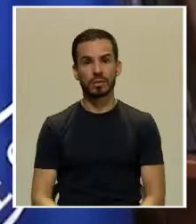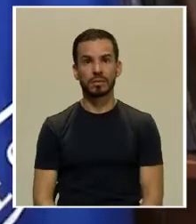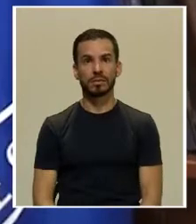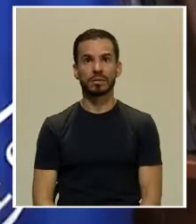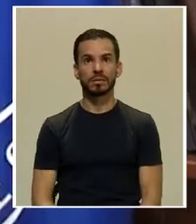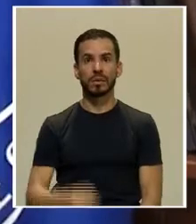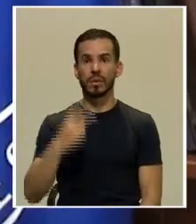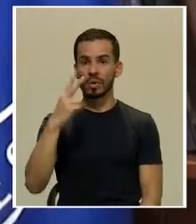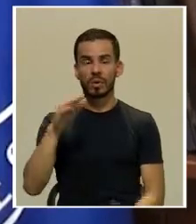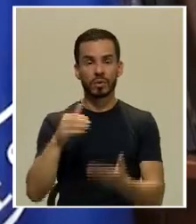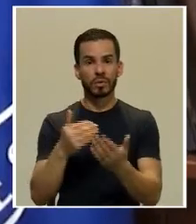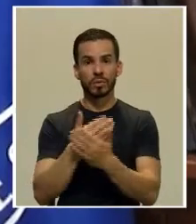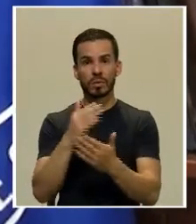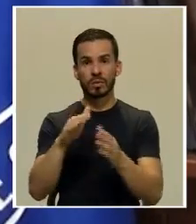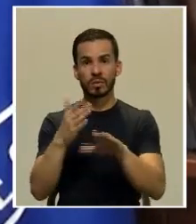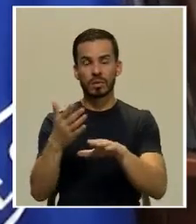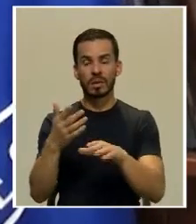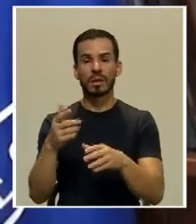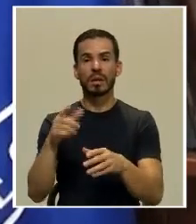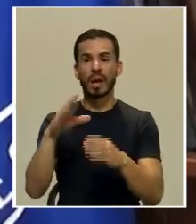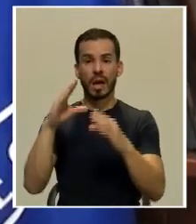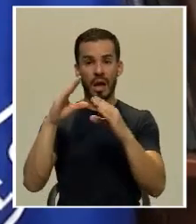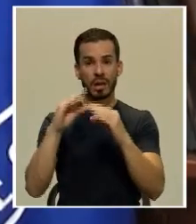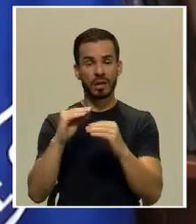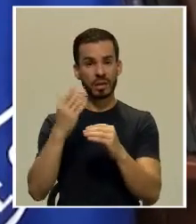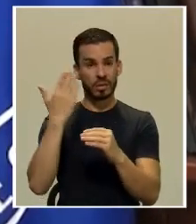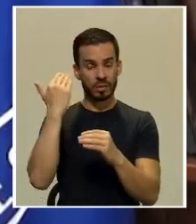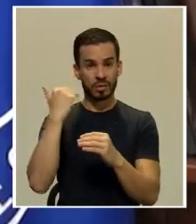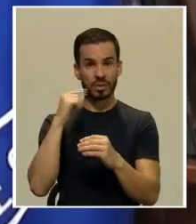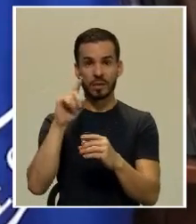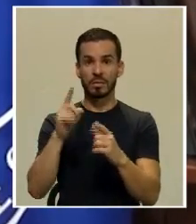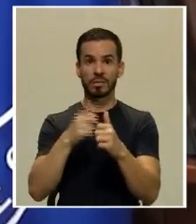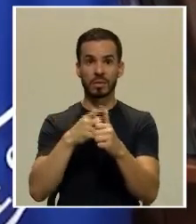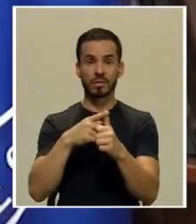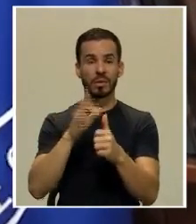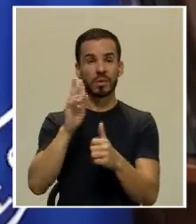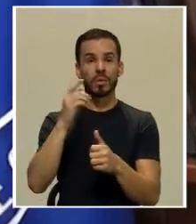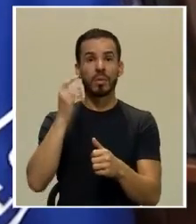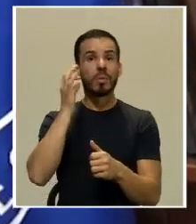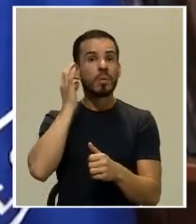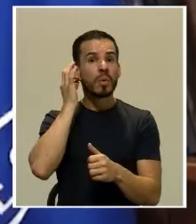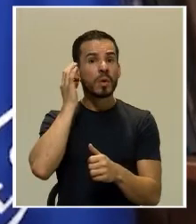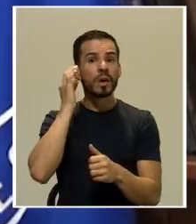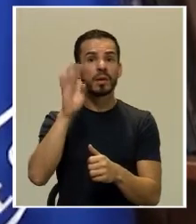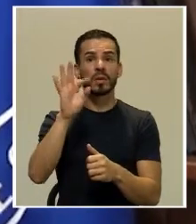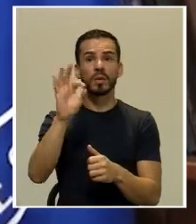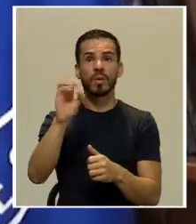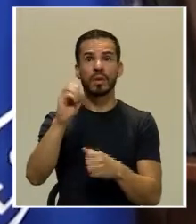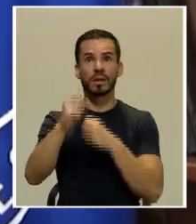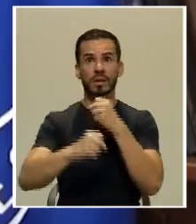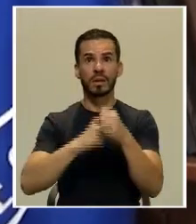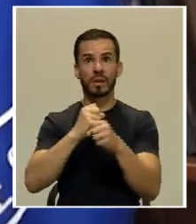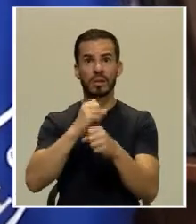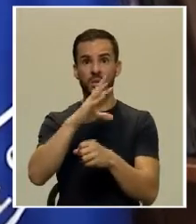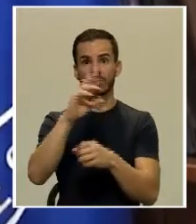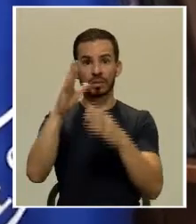Se reportan 2 nuevos fallecimientos registrados anoche. El primero de ellos se trata de una mujer de 90 años, costarricense, vecina de